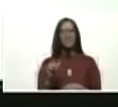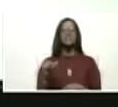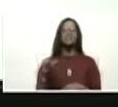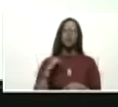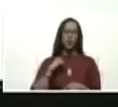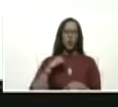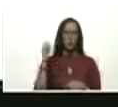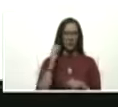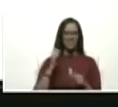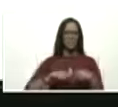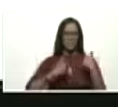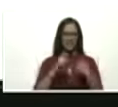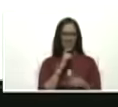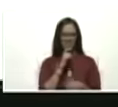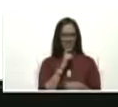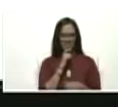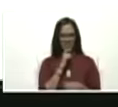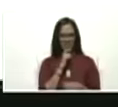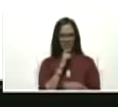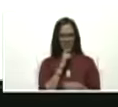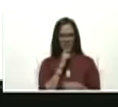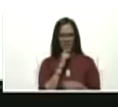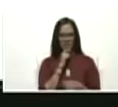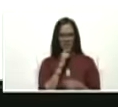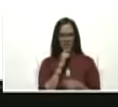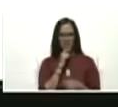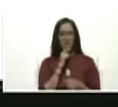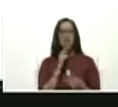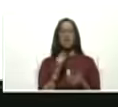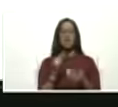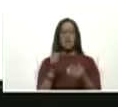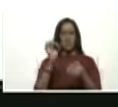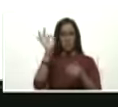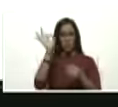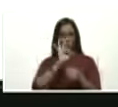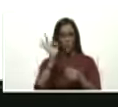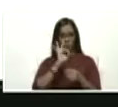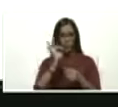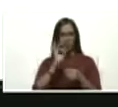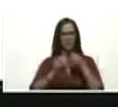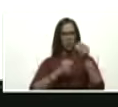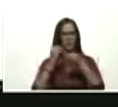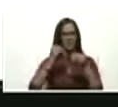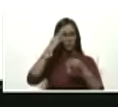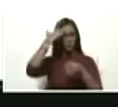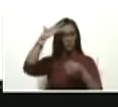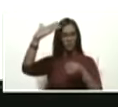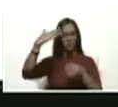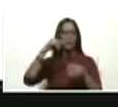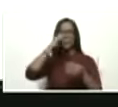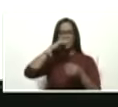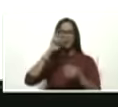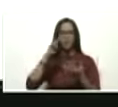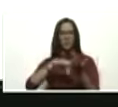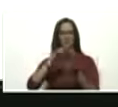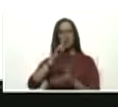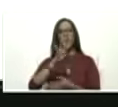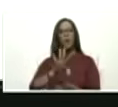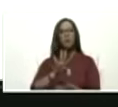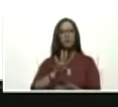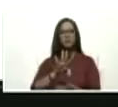más difíciles, el pronóstico que yo hice, cual profeta, para el año